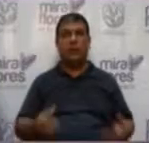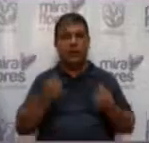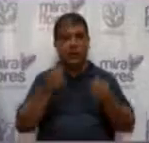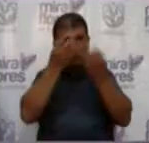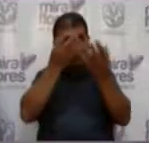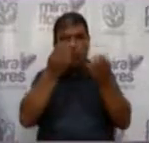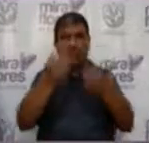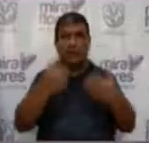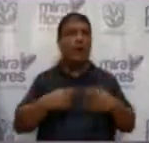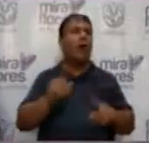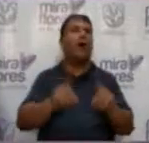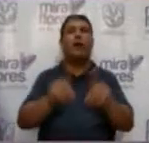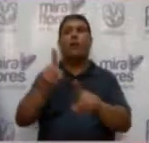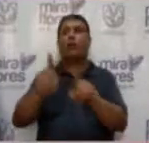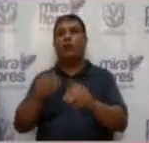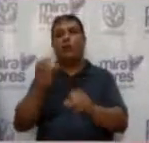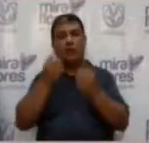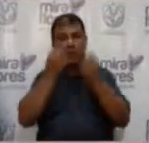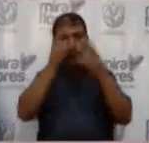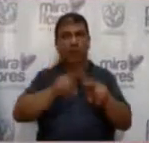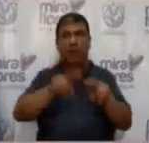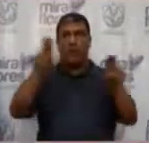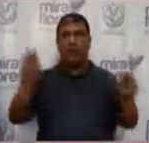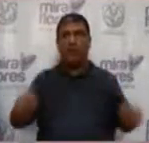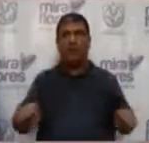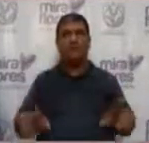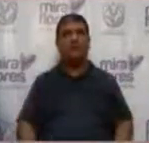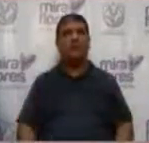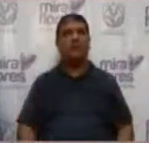Informes, si tenemos algún informe en mesa.